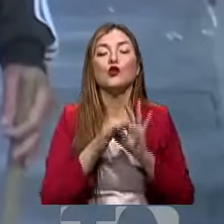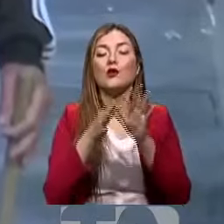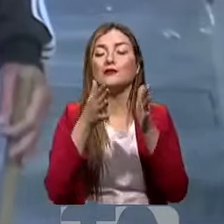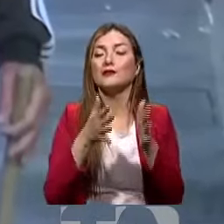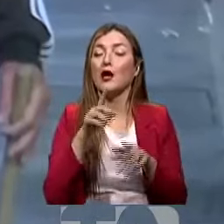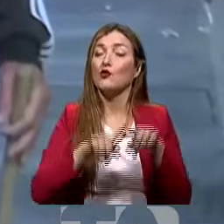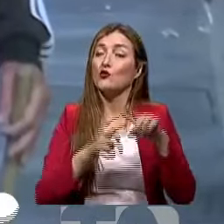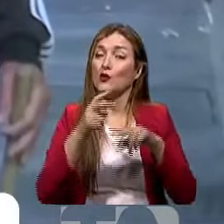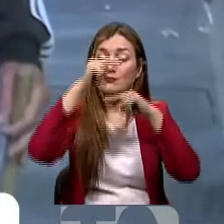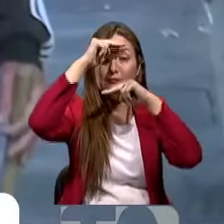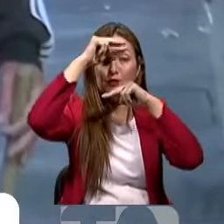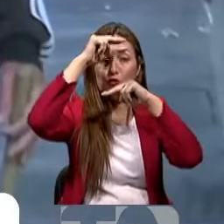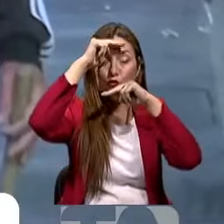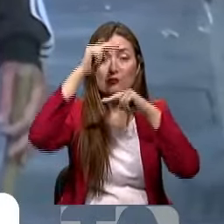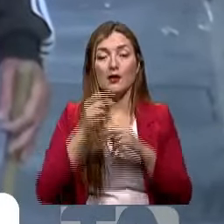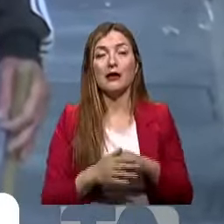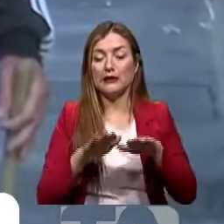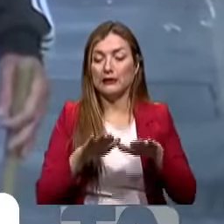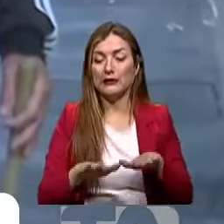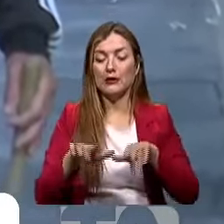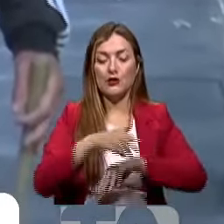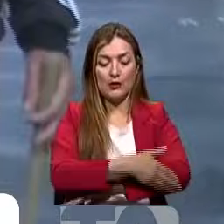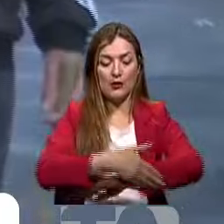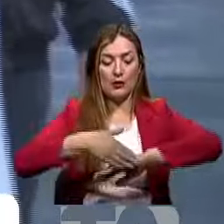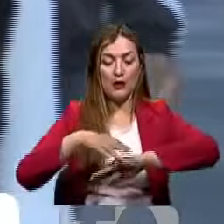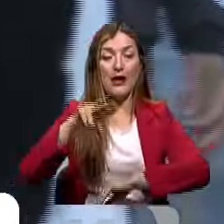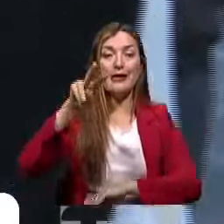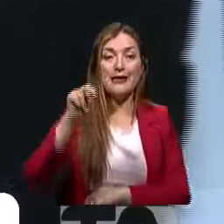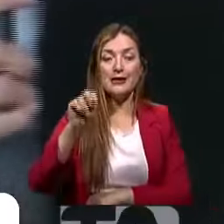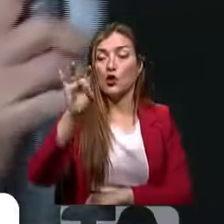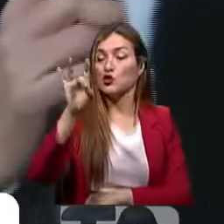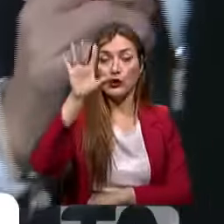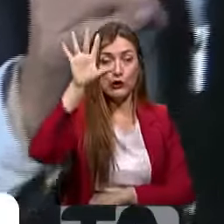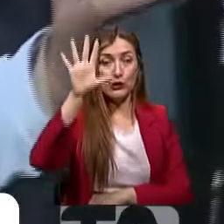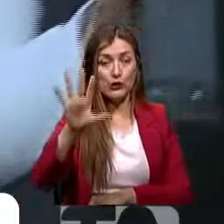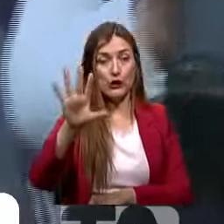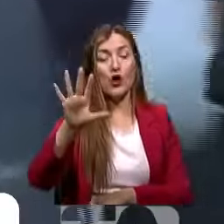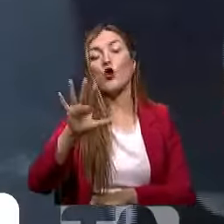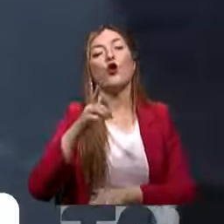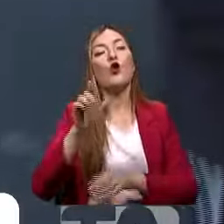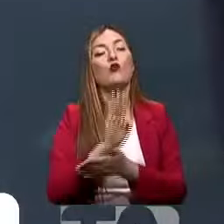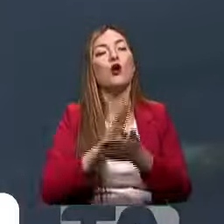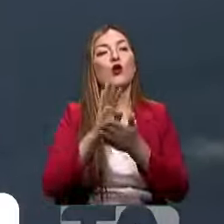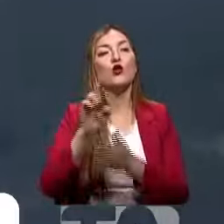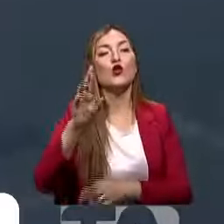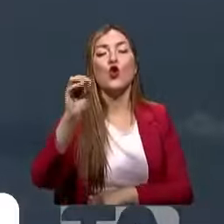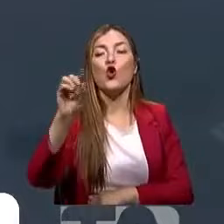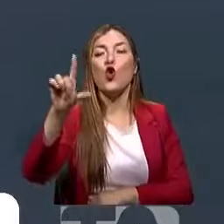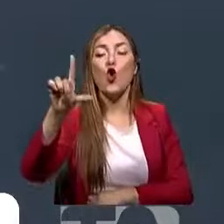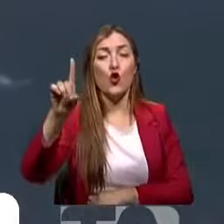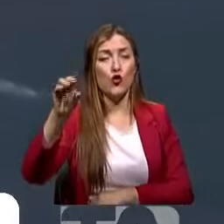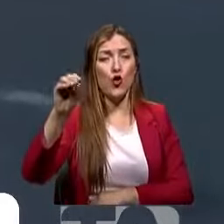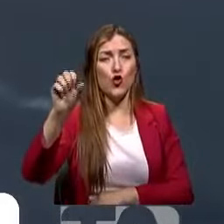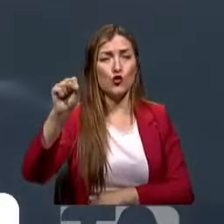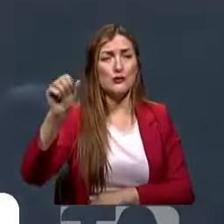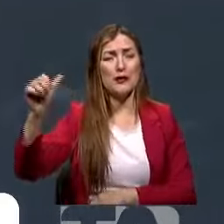Videntes, muy buenos días. Así es, nosotros seguimos aquí en la calle N85 del sector de la Roldós, en donde la noche de ayer se